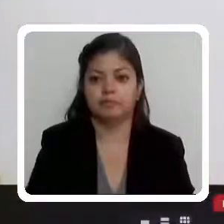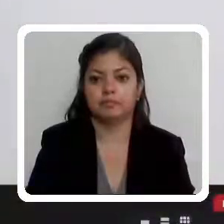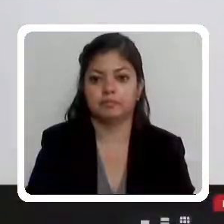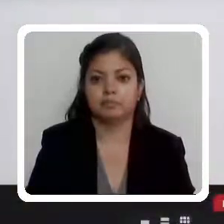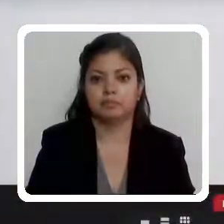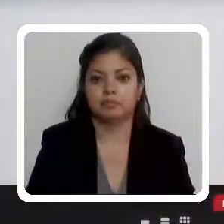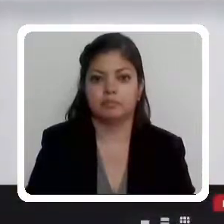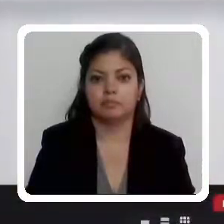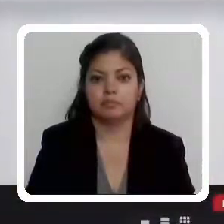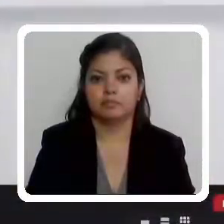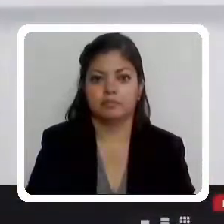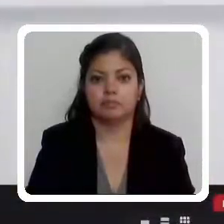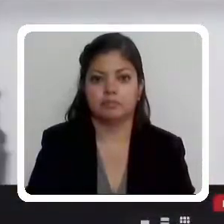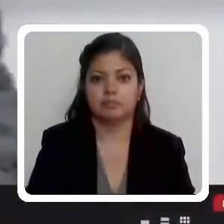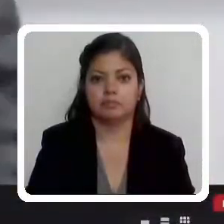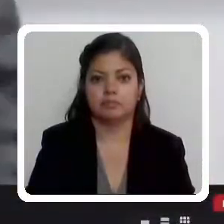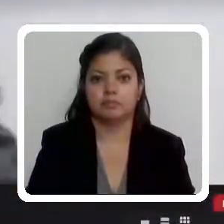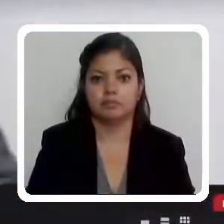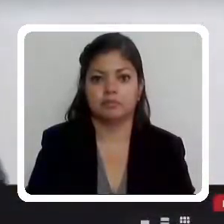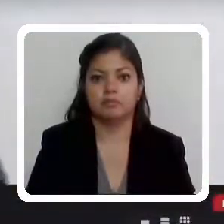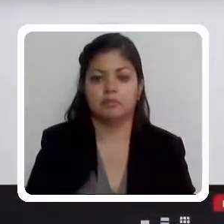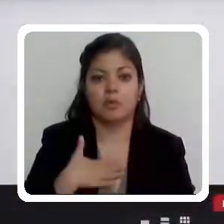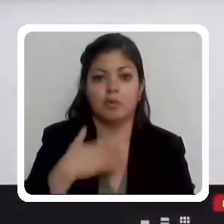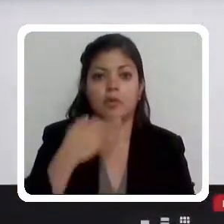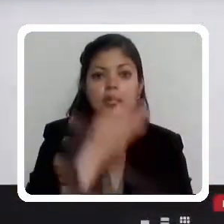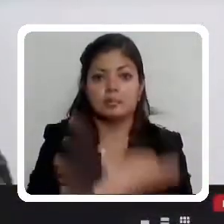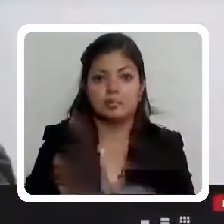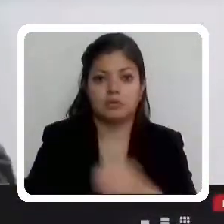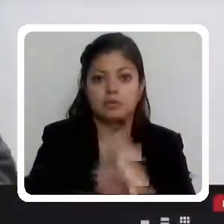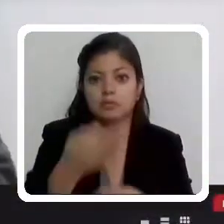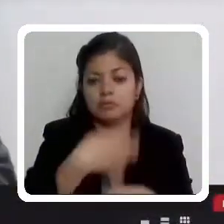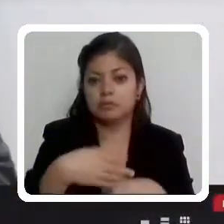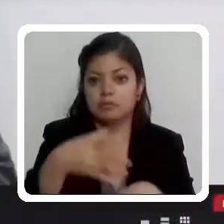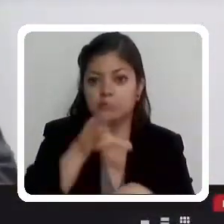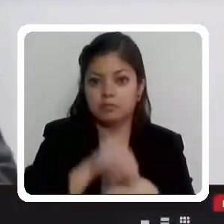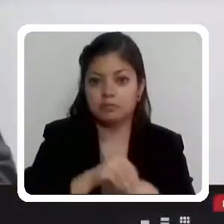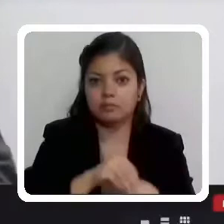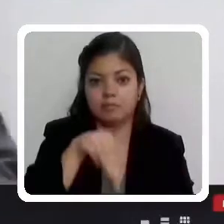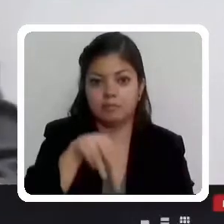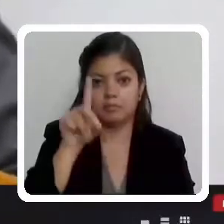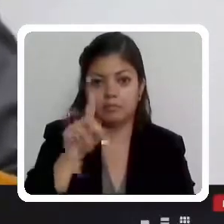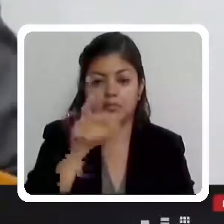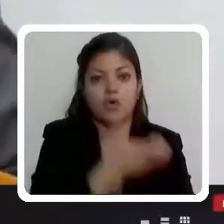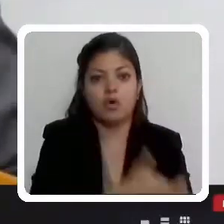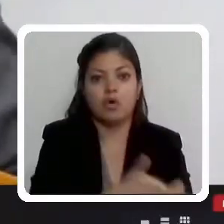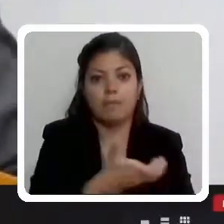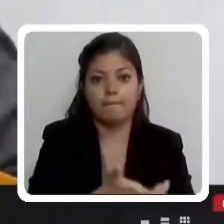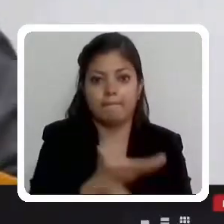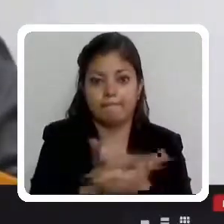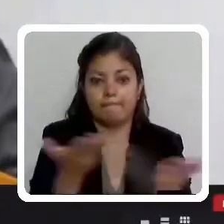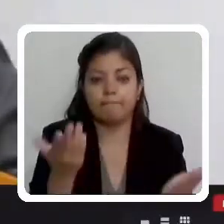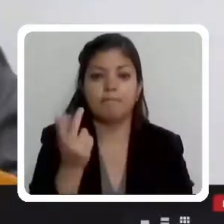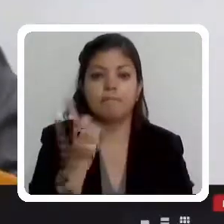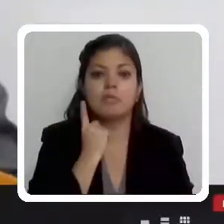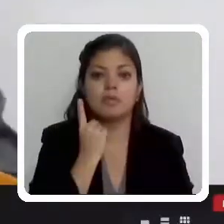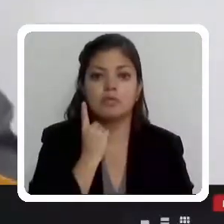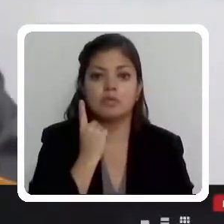Muy buenas tardes, con la venia de la mesa directiva, compañeros y compañeras diputadas.